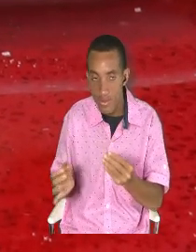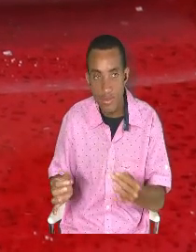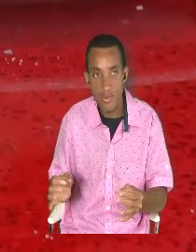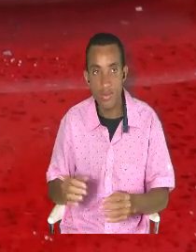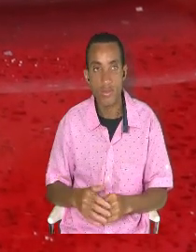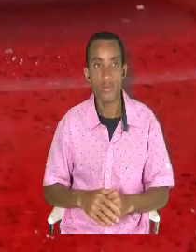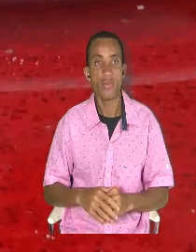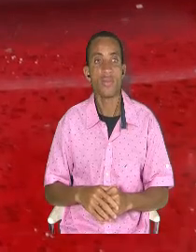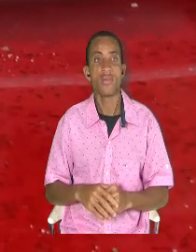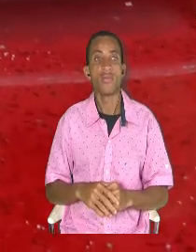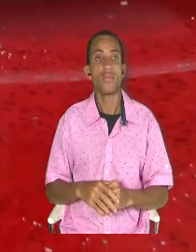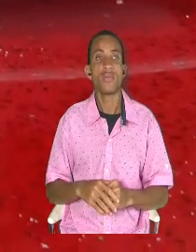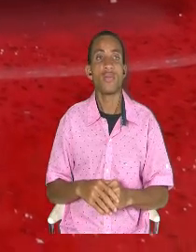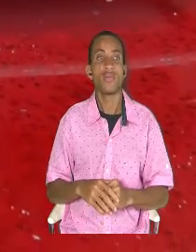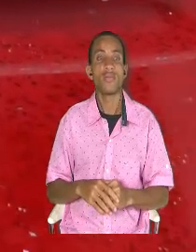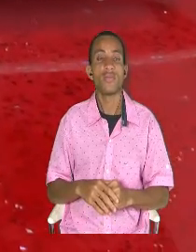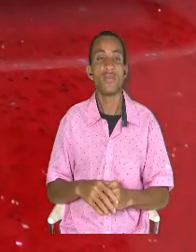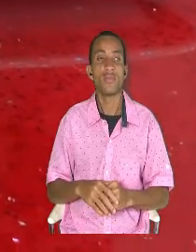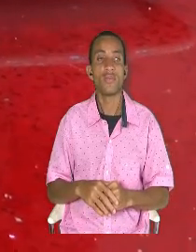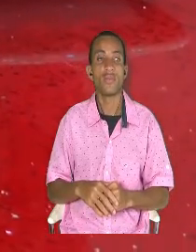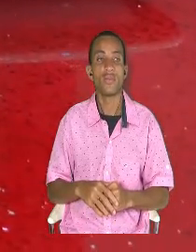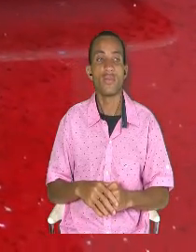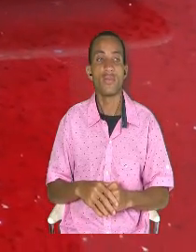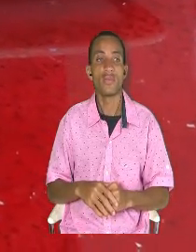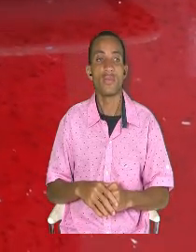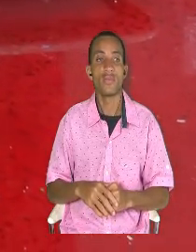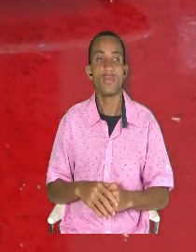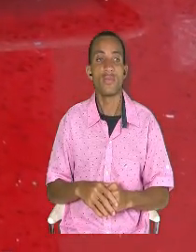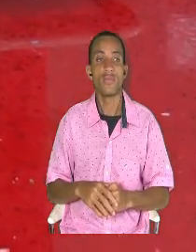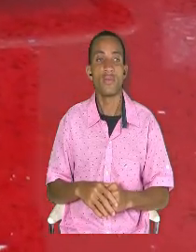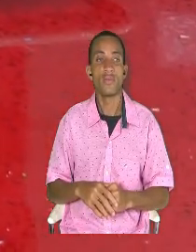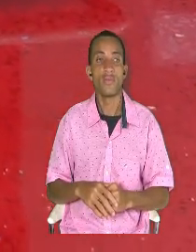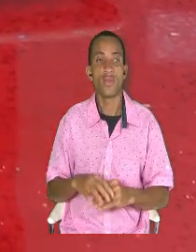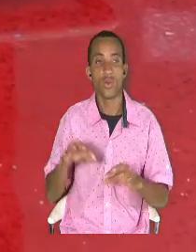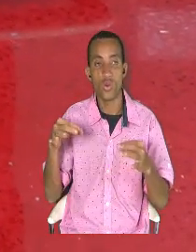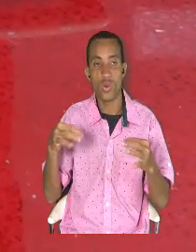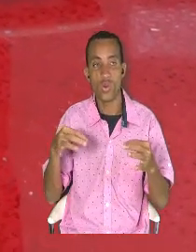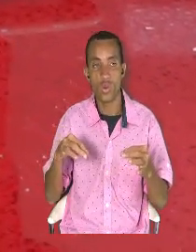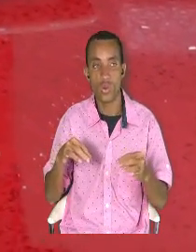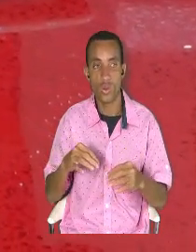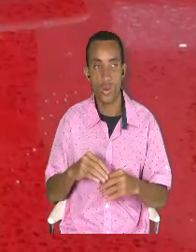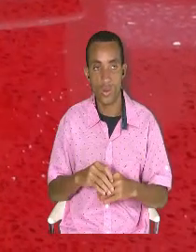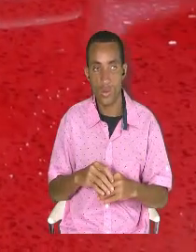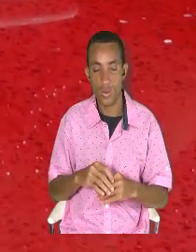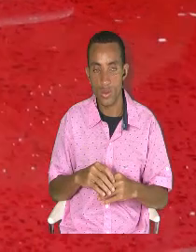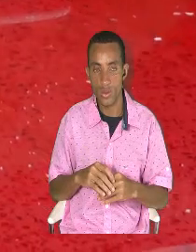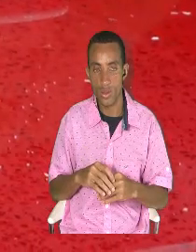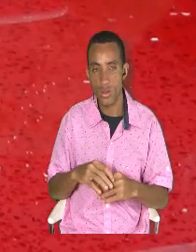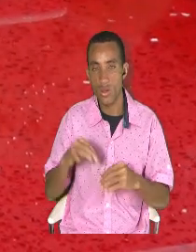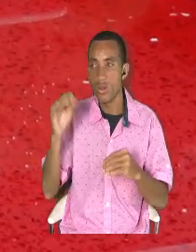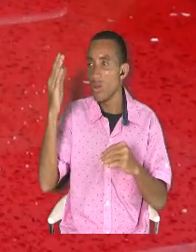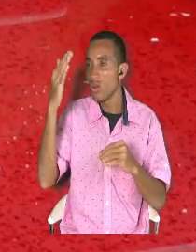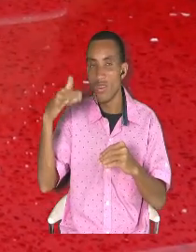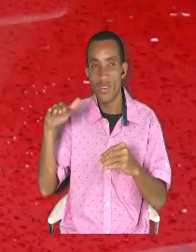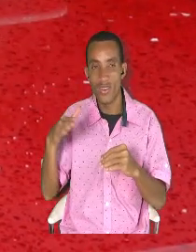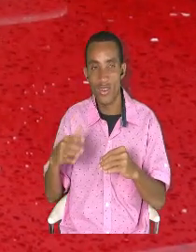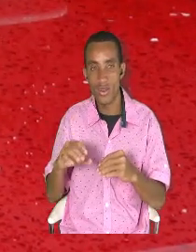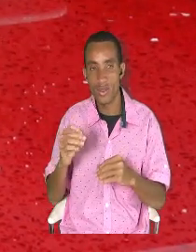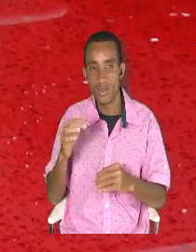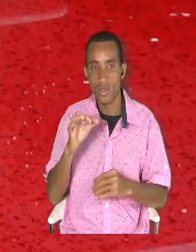¿sí? Obvio. Sí, un poco de vida. Voy a utilizar unas hojitas, unas tiritas de pimentón, ¿sí? Que